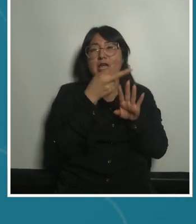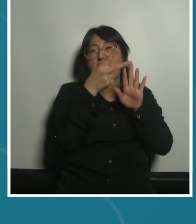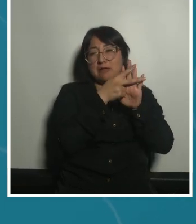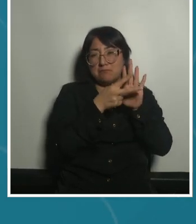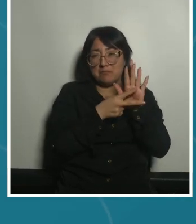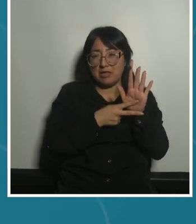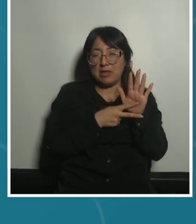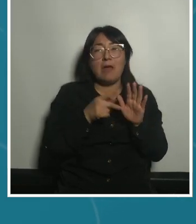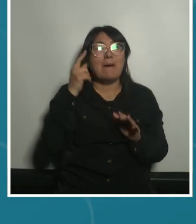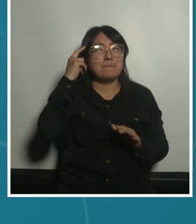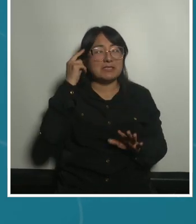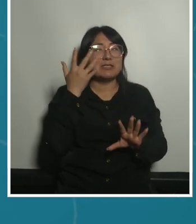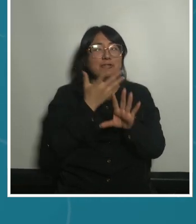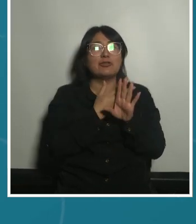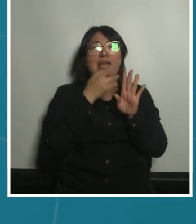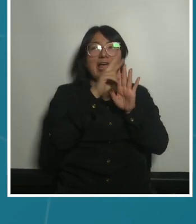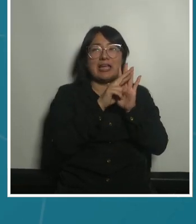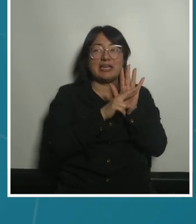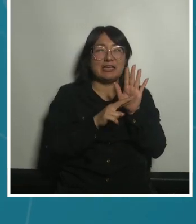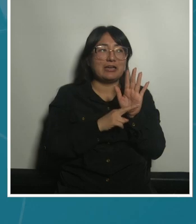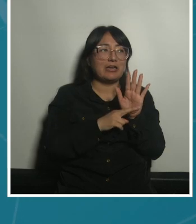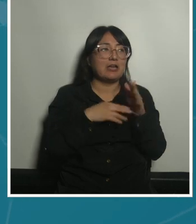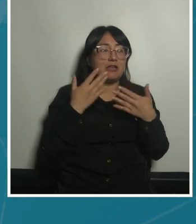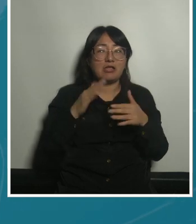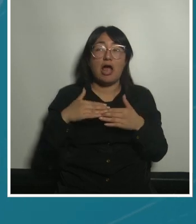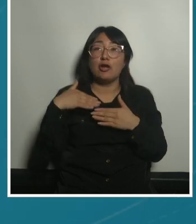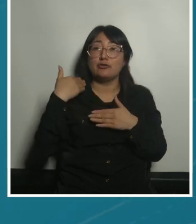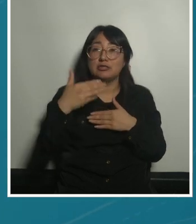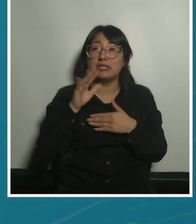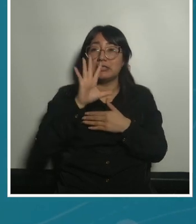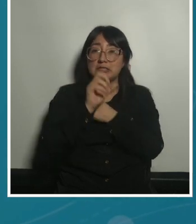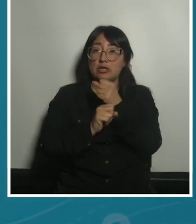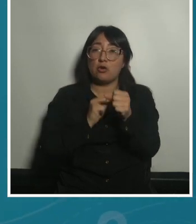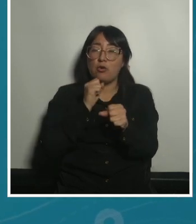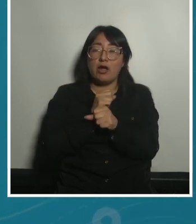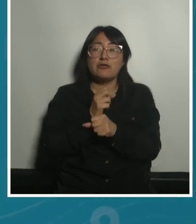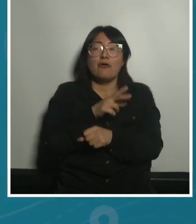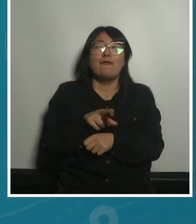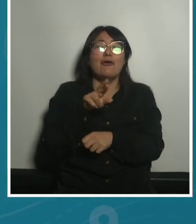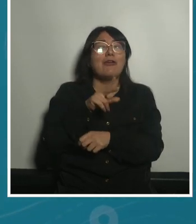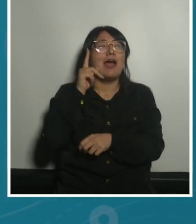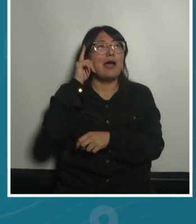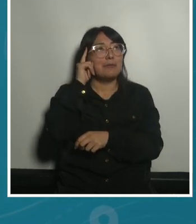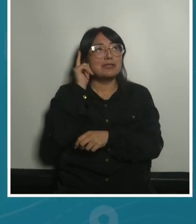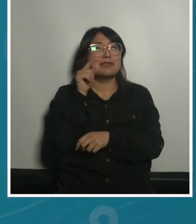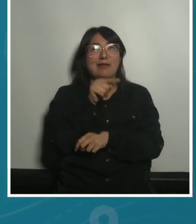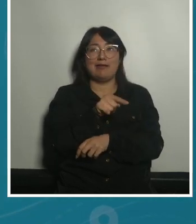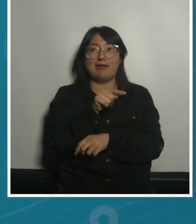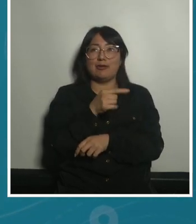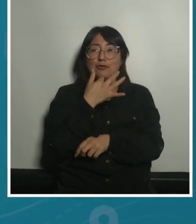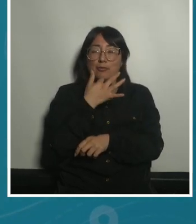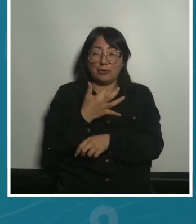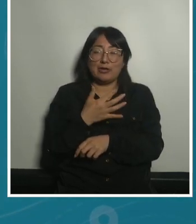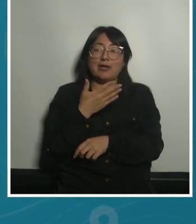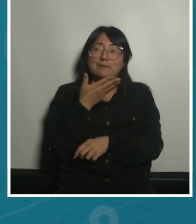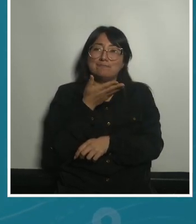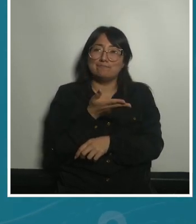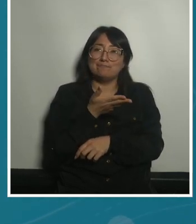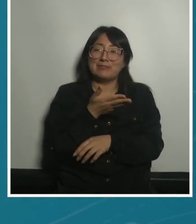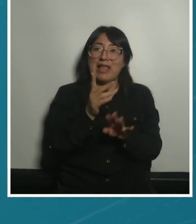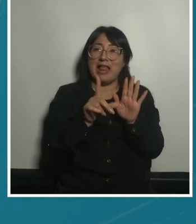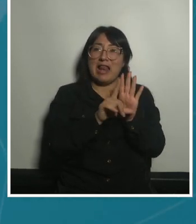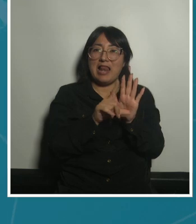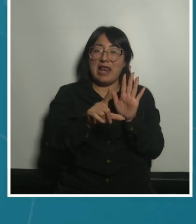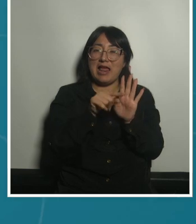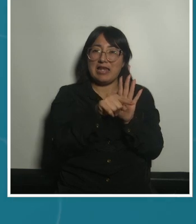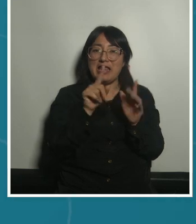adaptación. El plan de adaptación en los siguientes 5 años va a requerir también pensar en zona costera, porque está incorporado en esta ley marco de